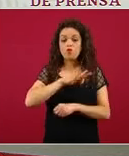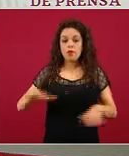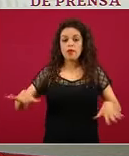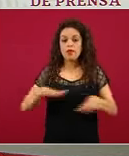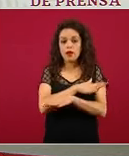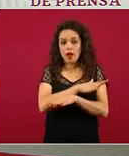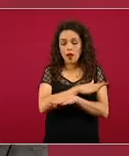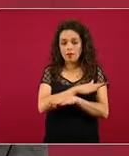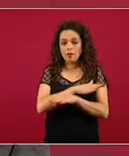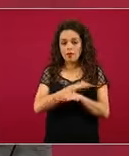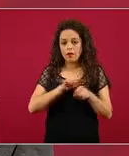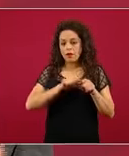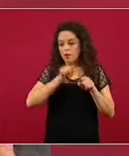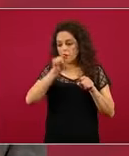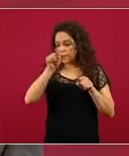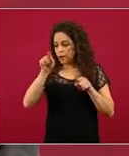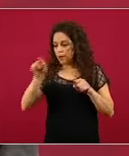3 de enero.